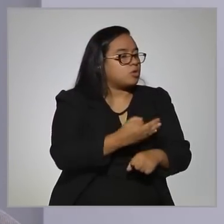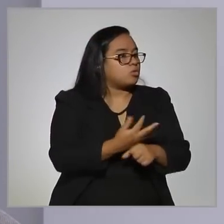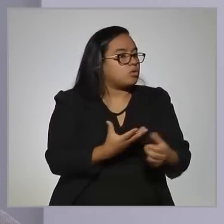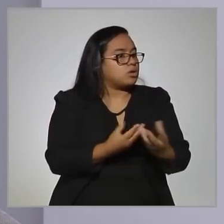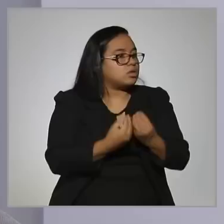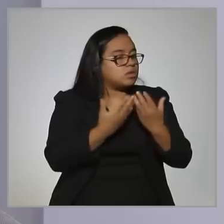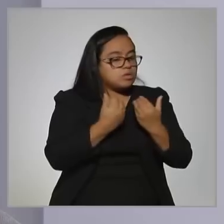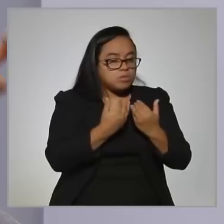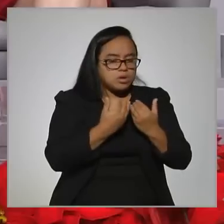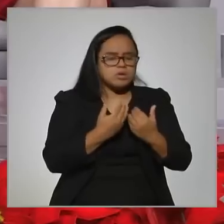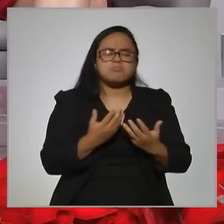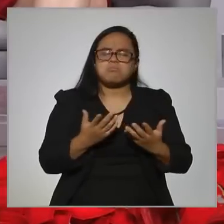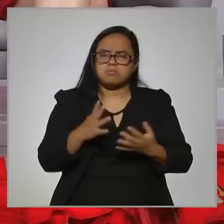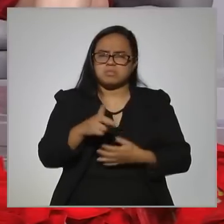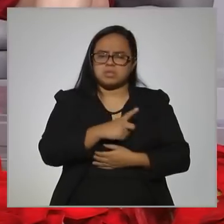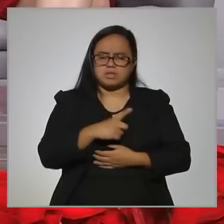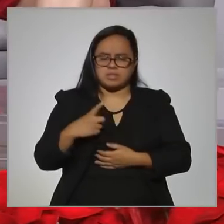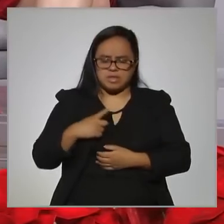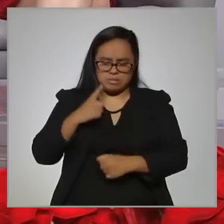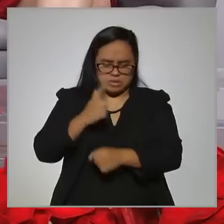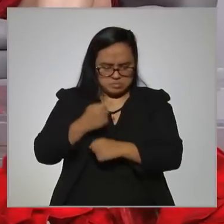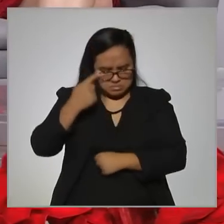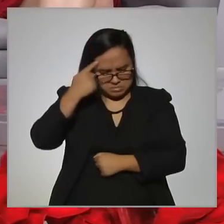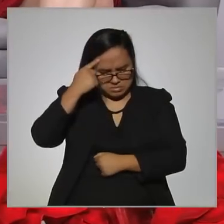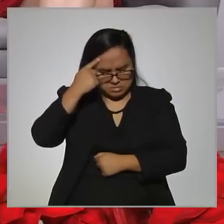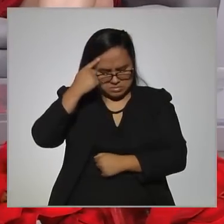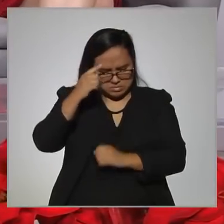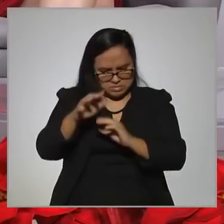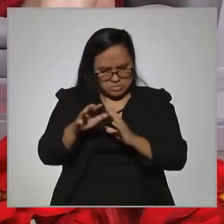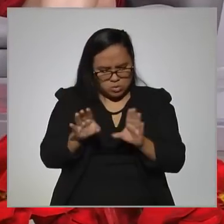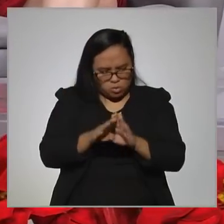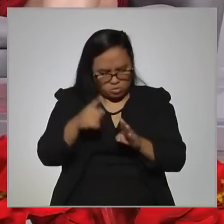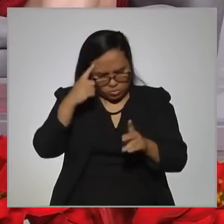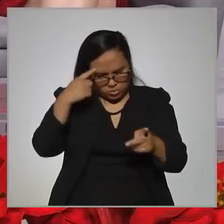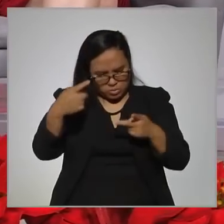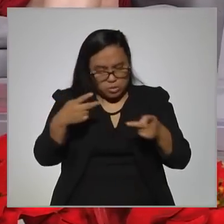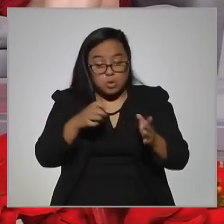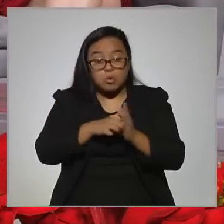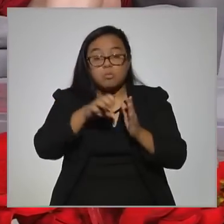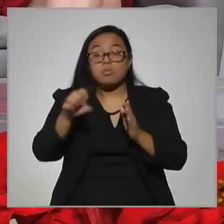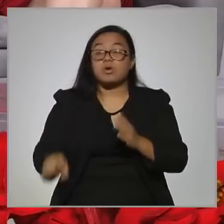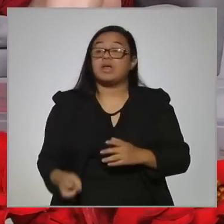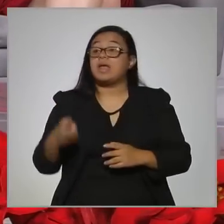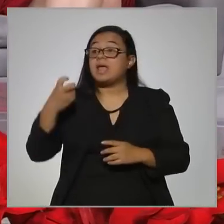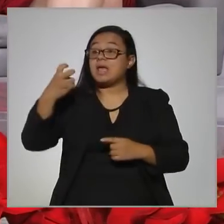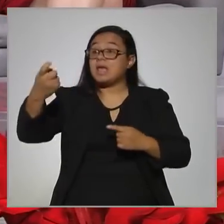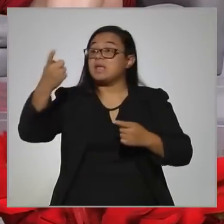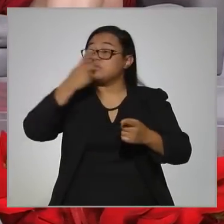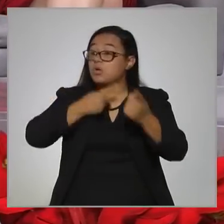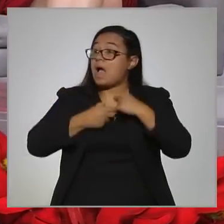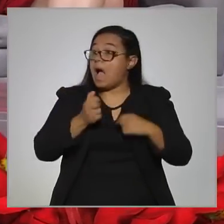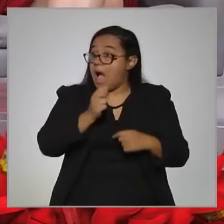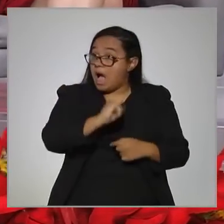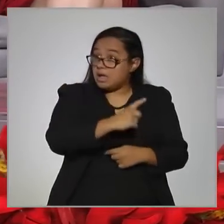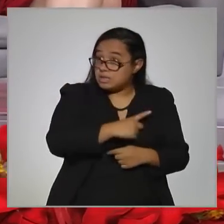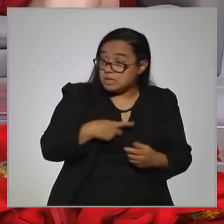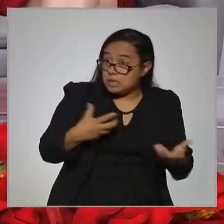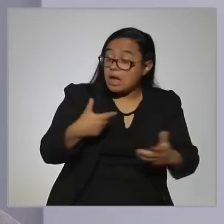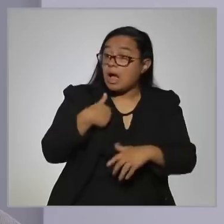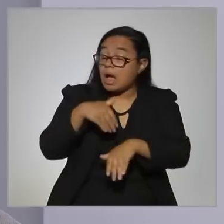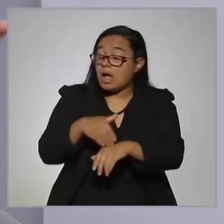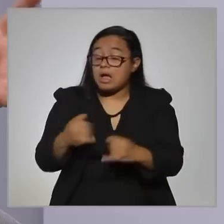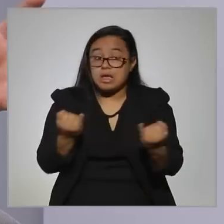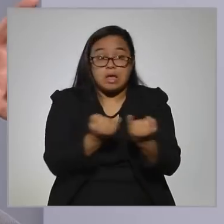momento, encontrar también algunas estrategias, no querer cumplir bajo el afán de que así se tiene que